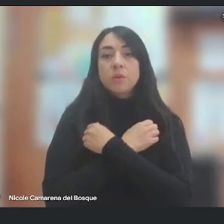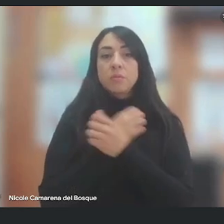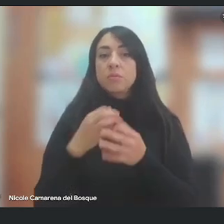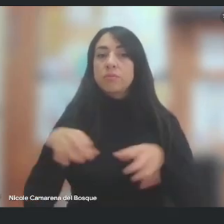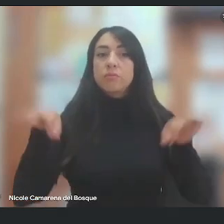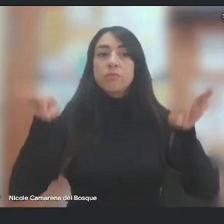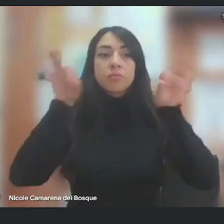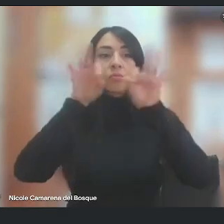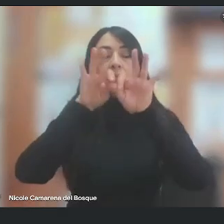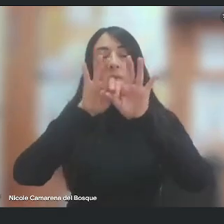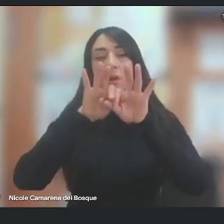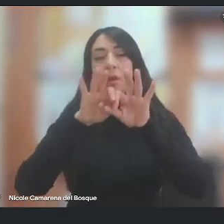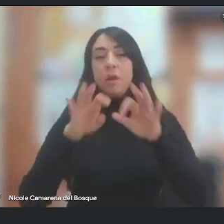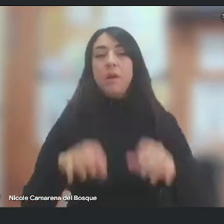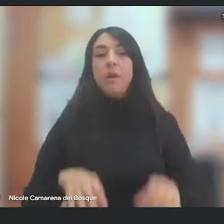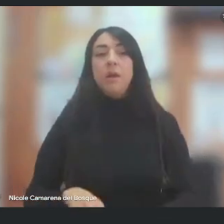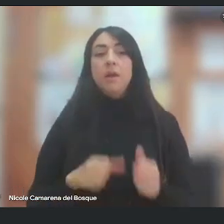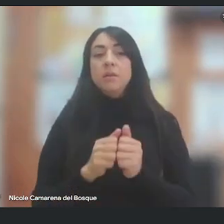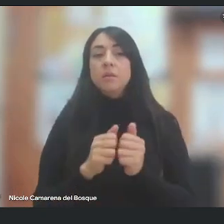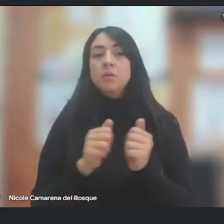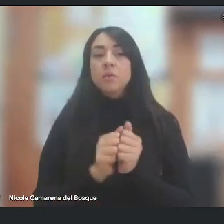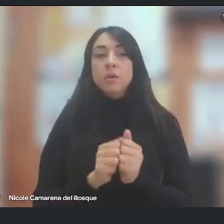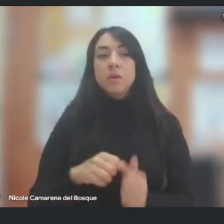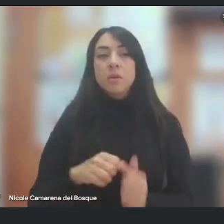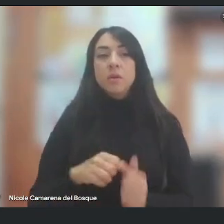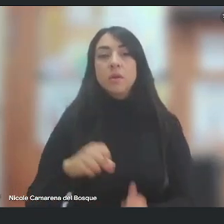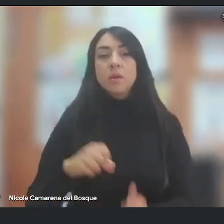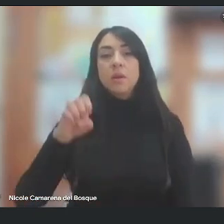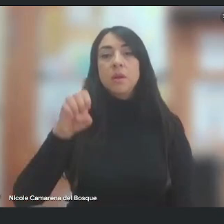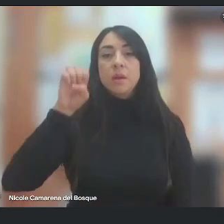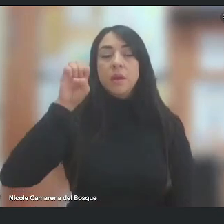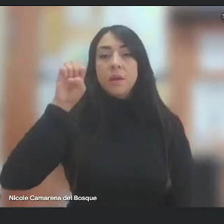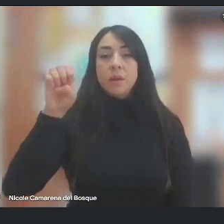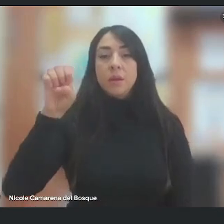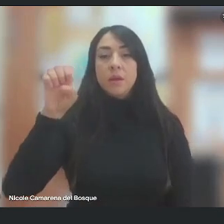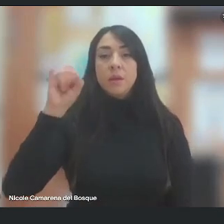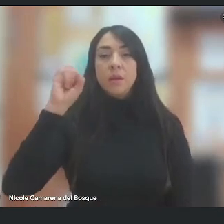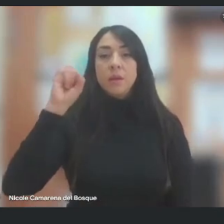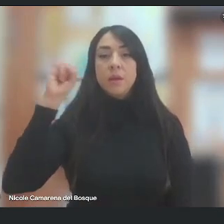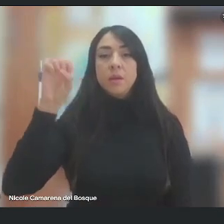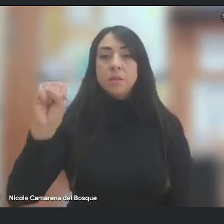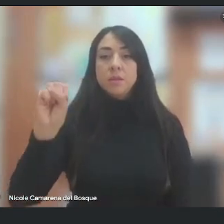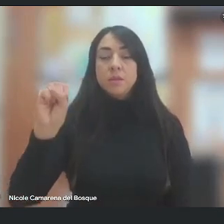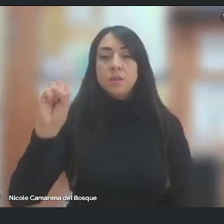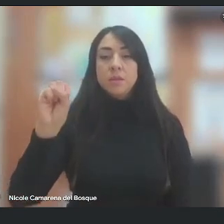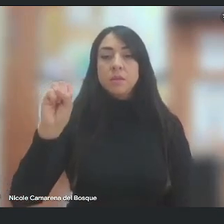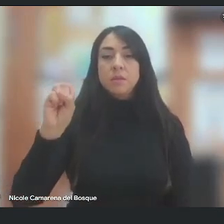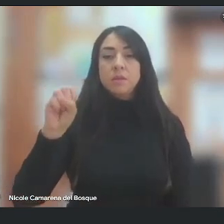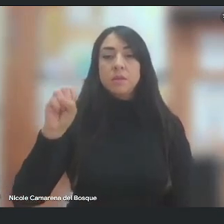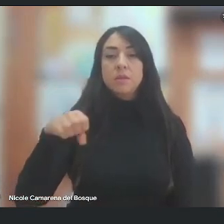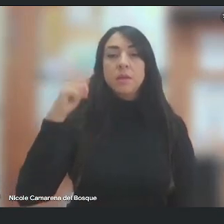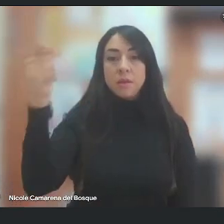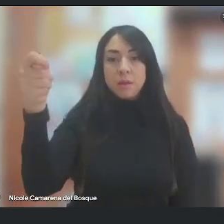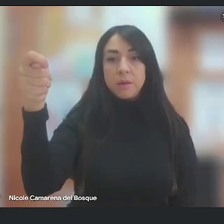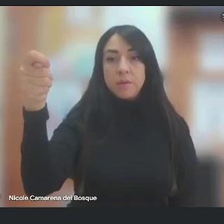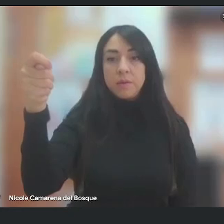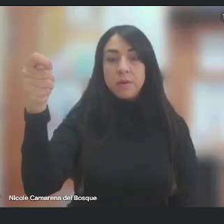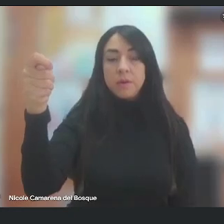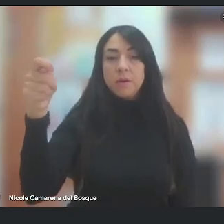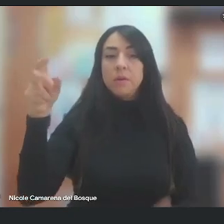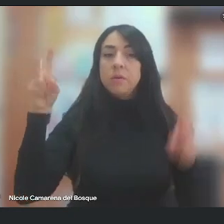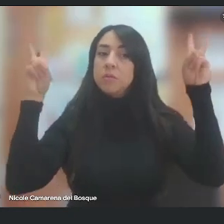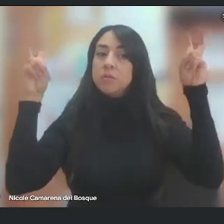Es un proceso educativo basado en los derechos humanos y con perspectiva de género que integra